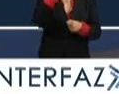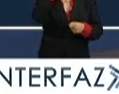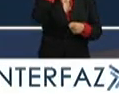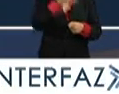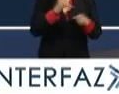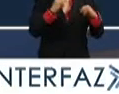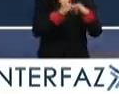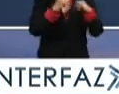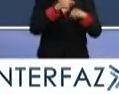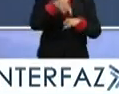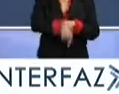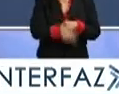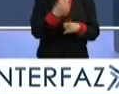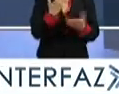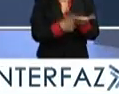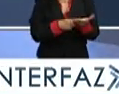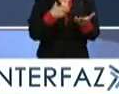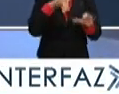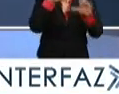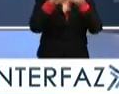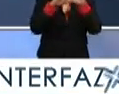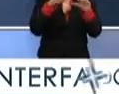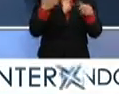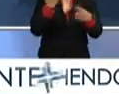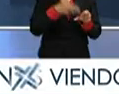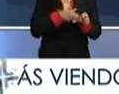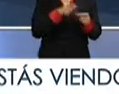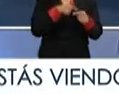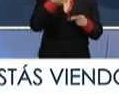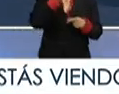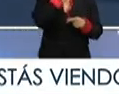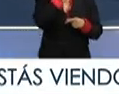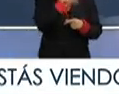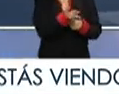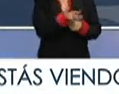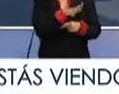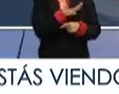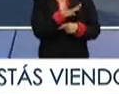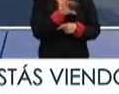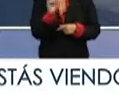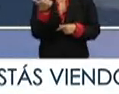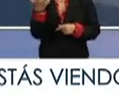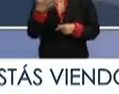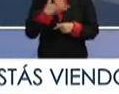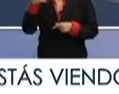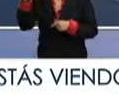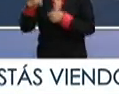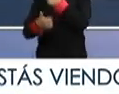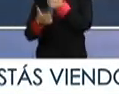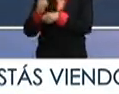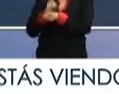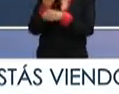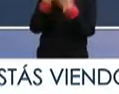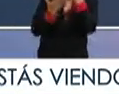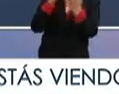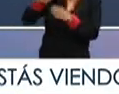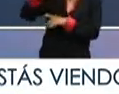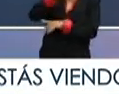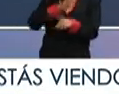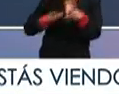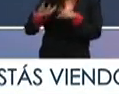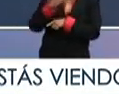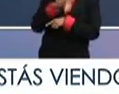de instituciones educativas de la comunicación, pero también hay quienes tienen carrera en el